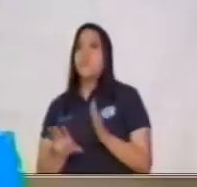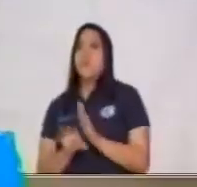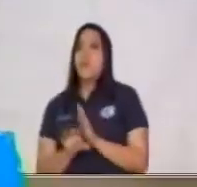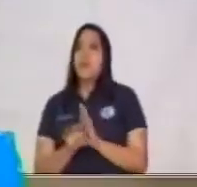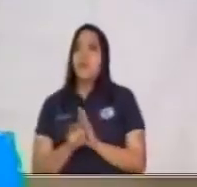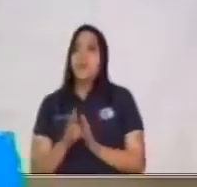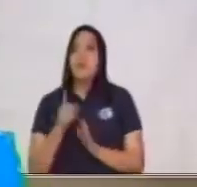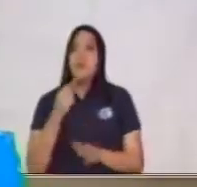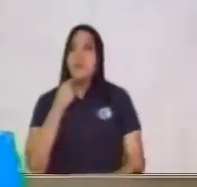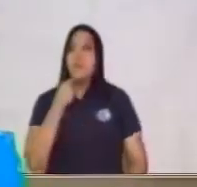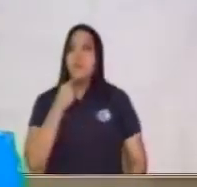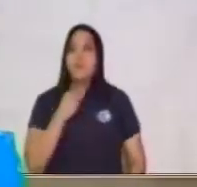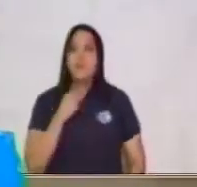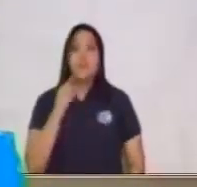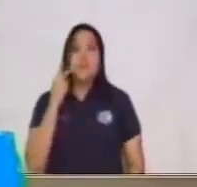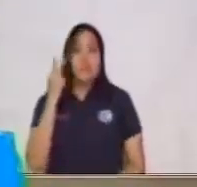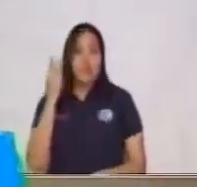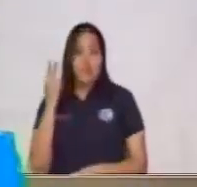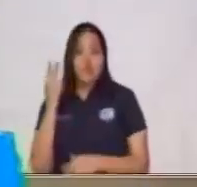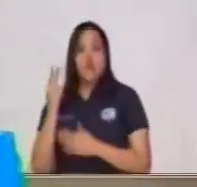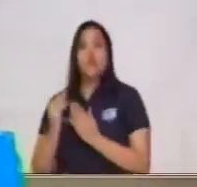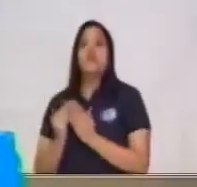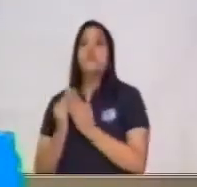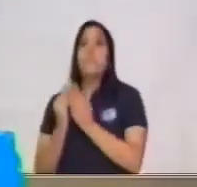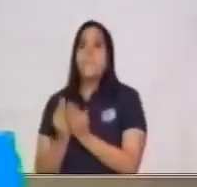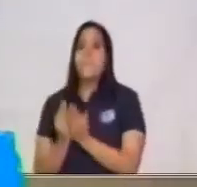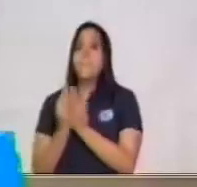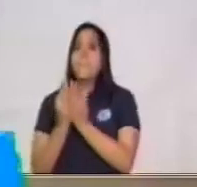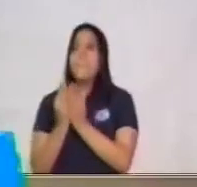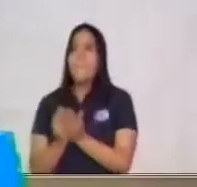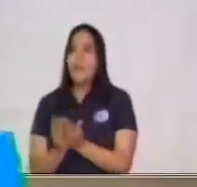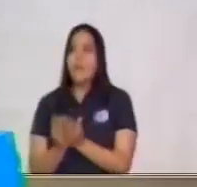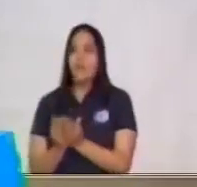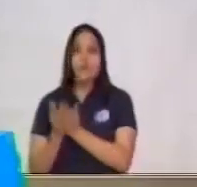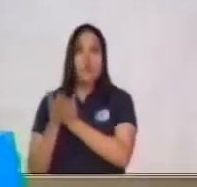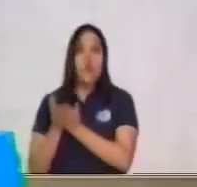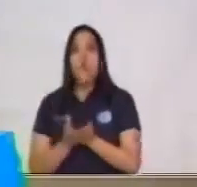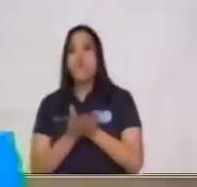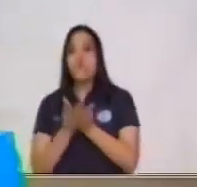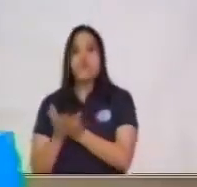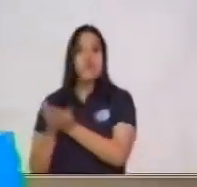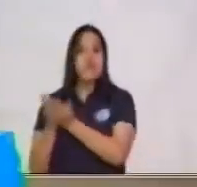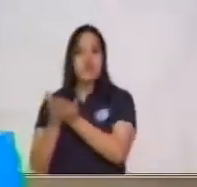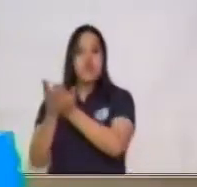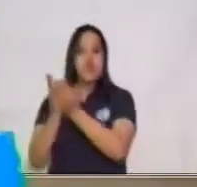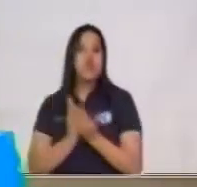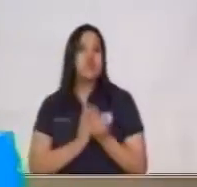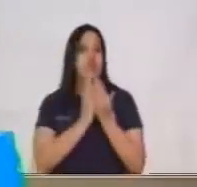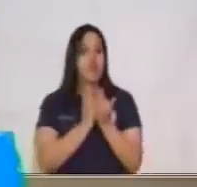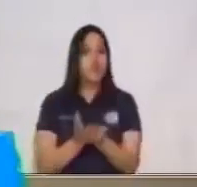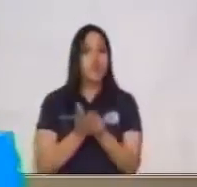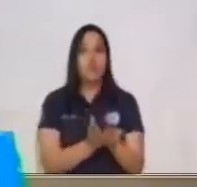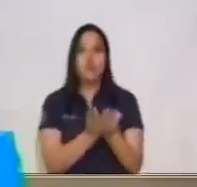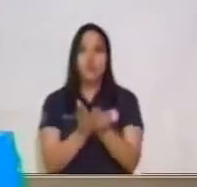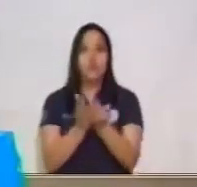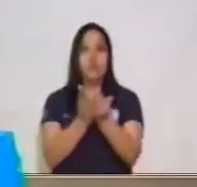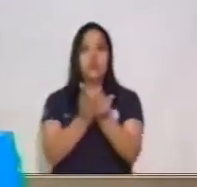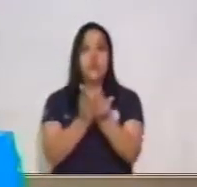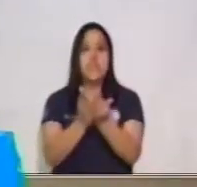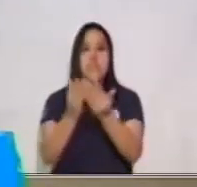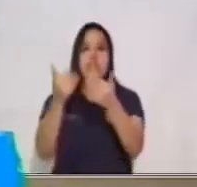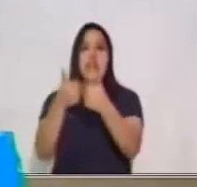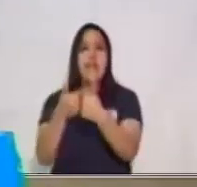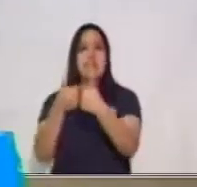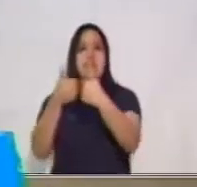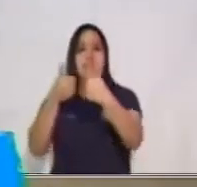dice, dos barcos zarpan simultáneamente del puerto A. ¿qué distancia lo